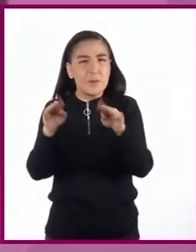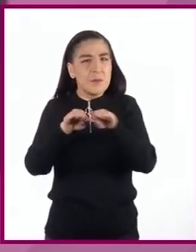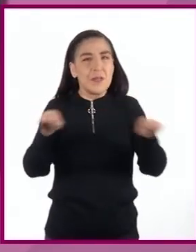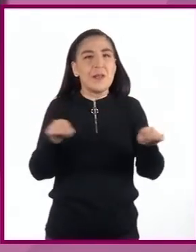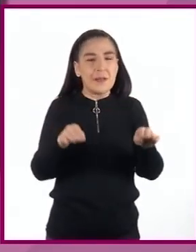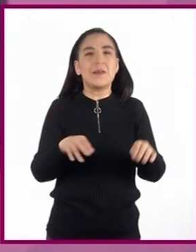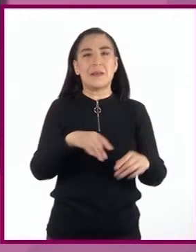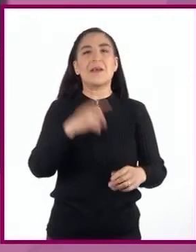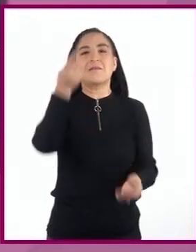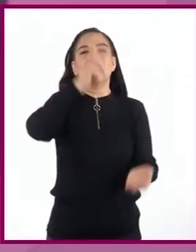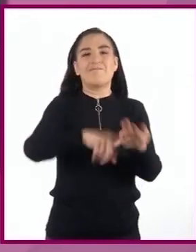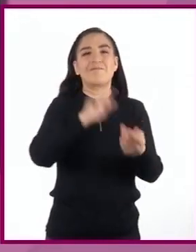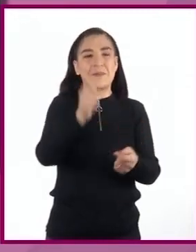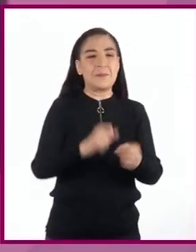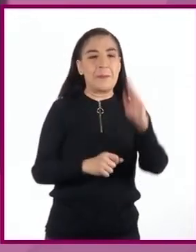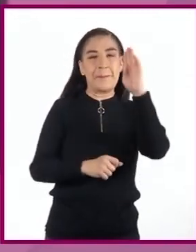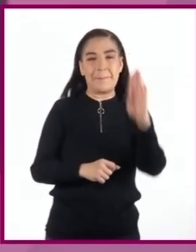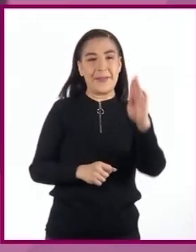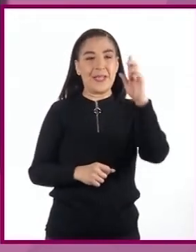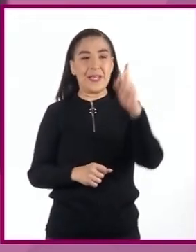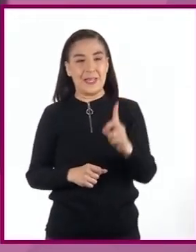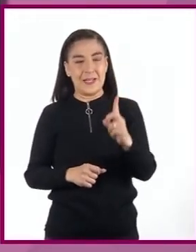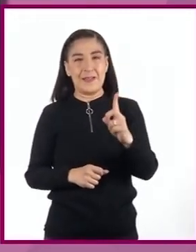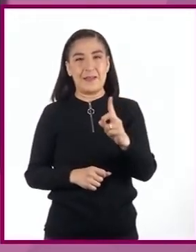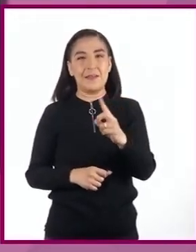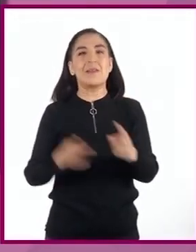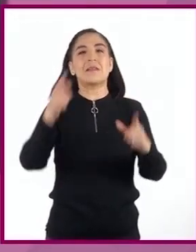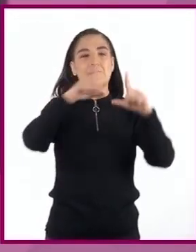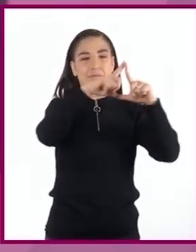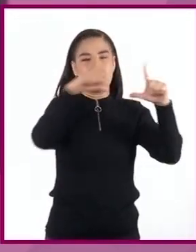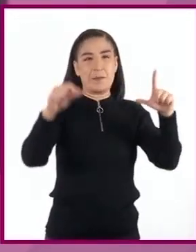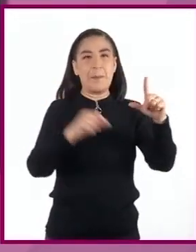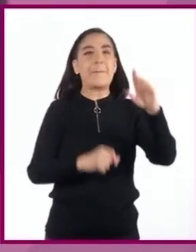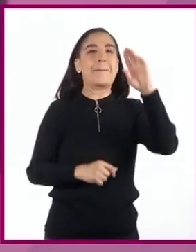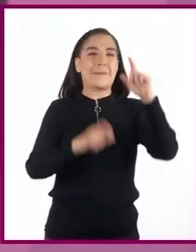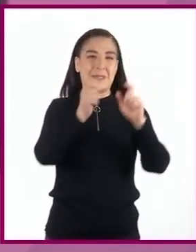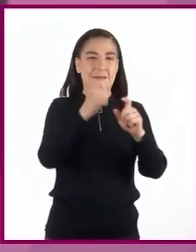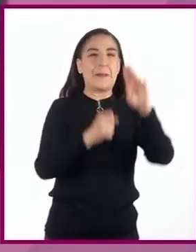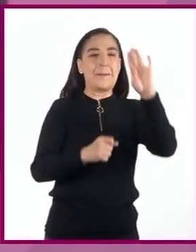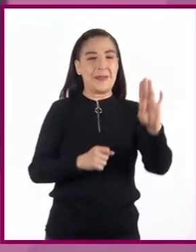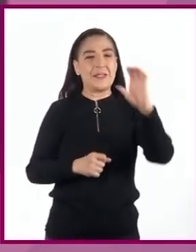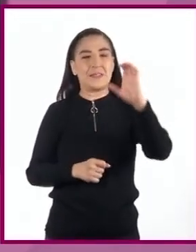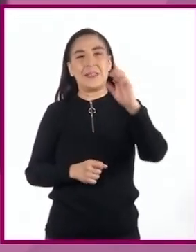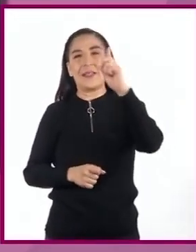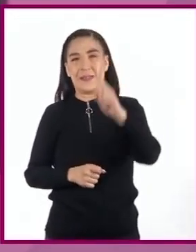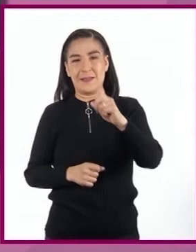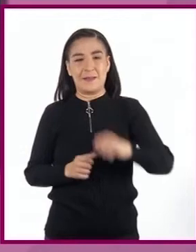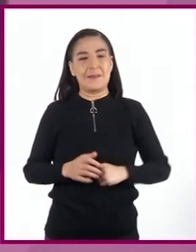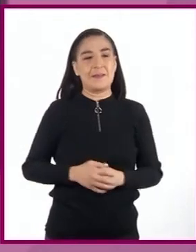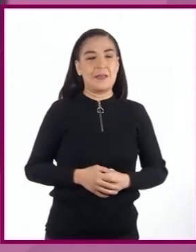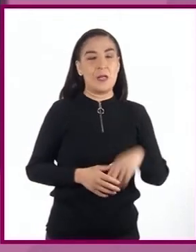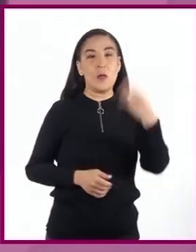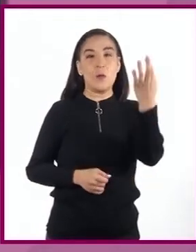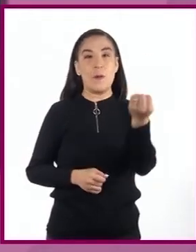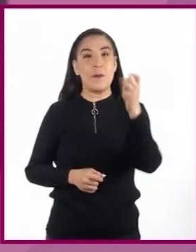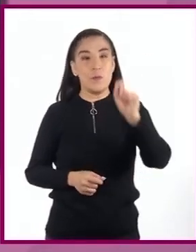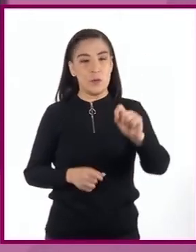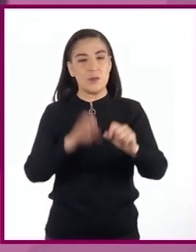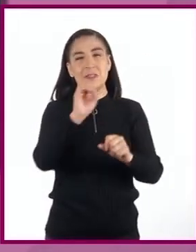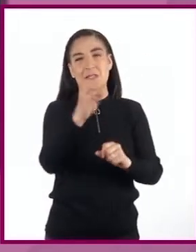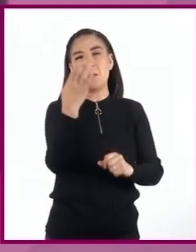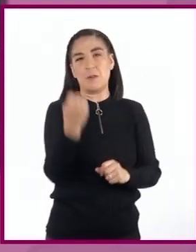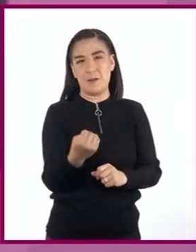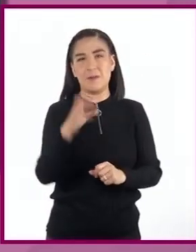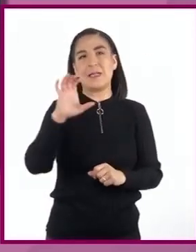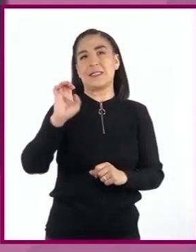la longitud del lado BD en el triángulo BCD, que es de 9.09